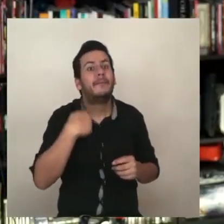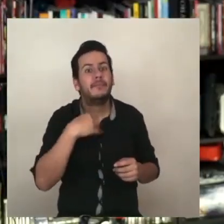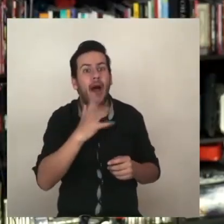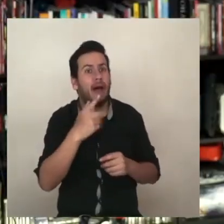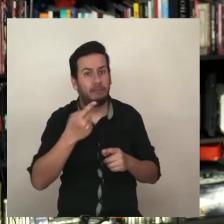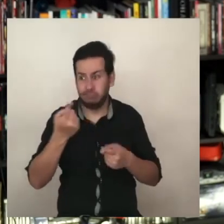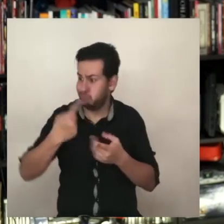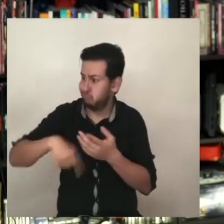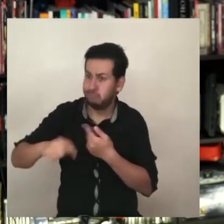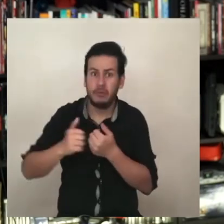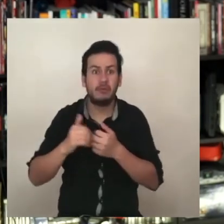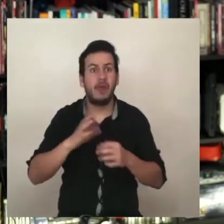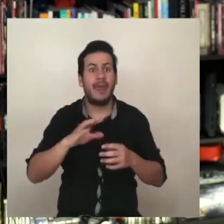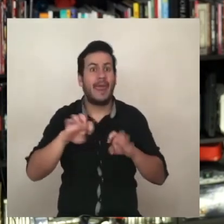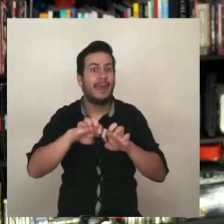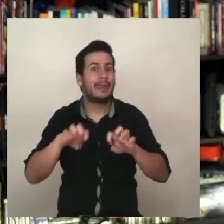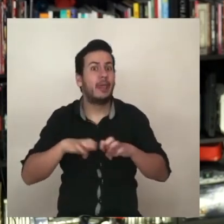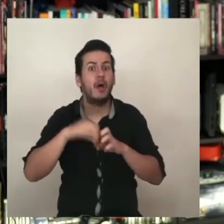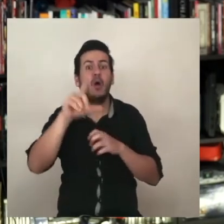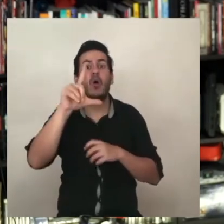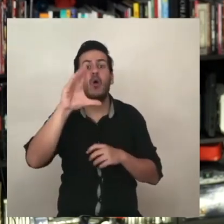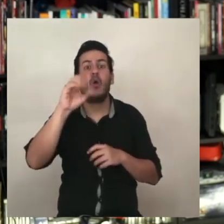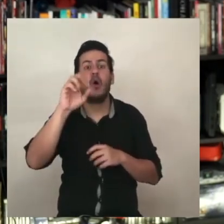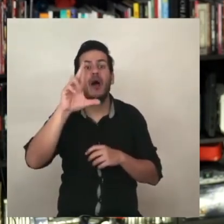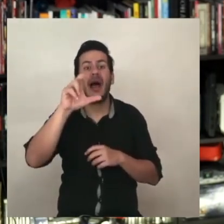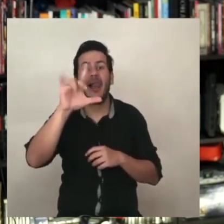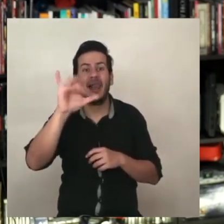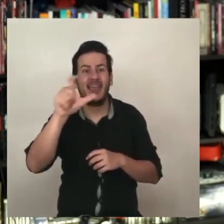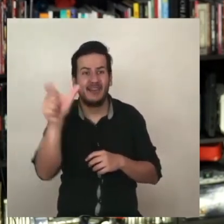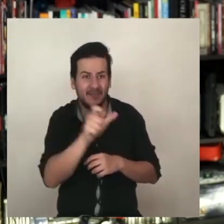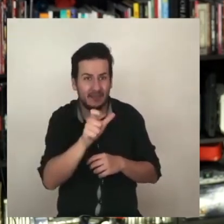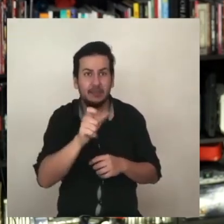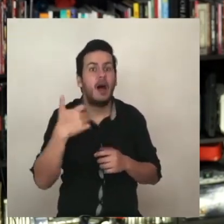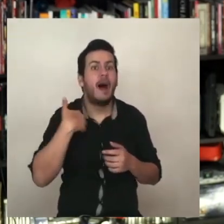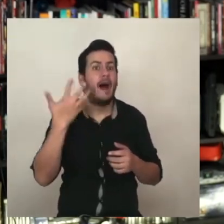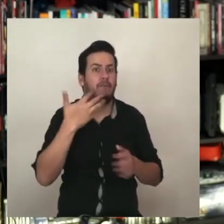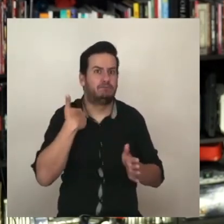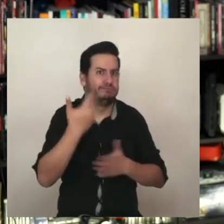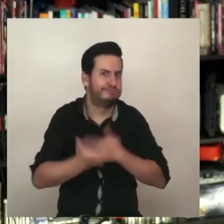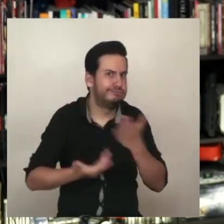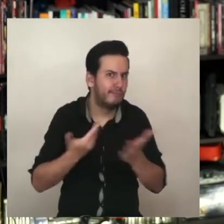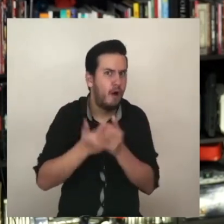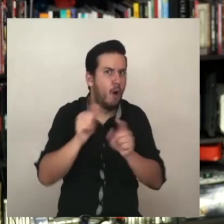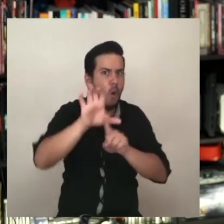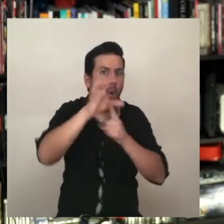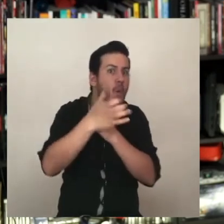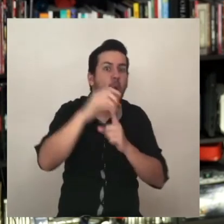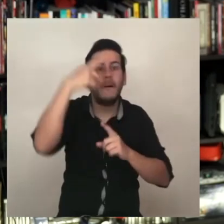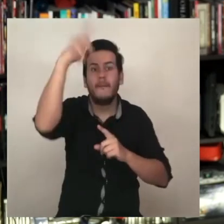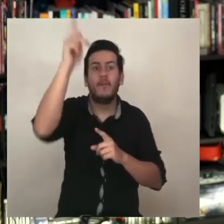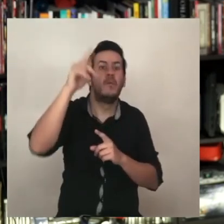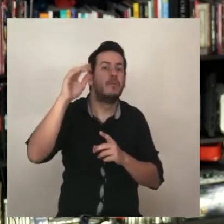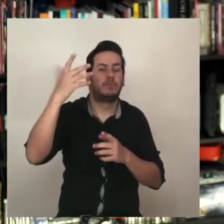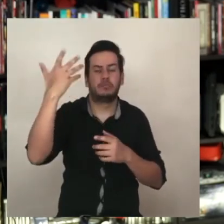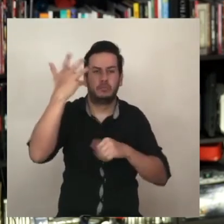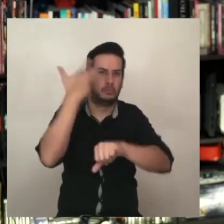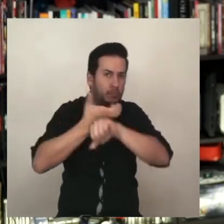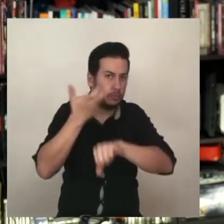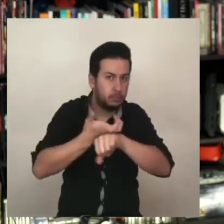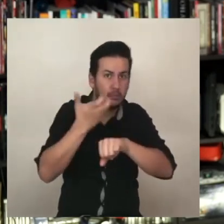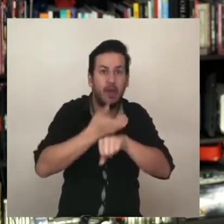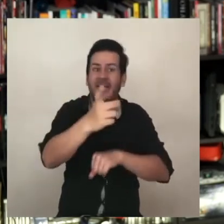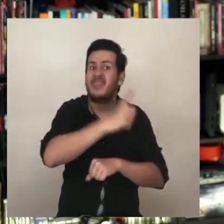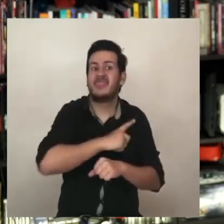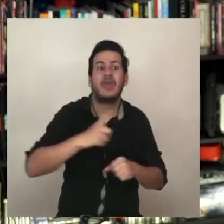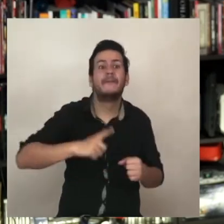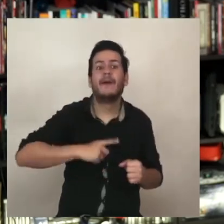del equipo de marketing de Cloralex. Mi favorito, por supuesto, es la propuesta del comisionado Culpepper de la Florida, quien decidió recomendar que te seques